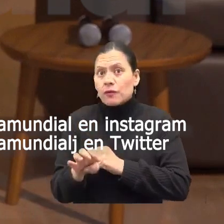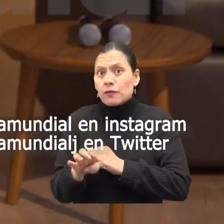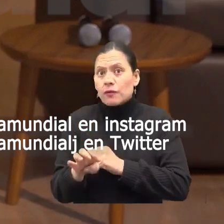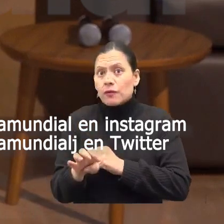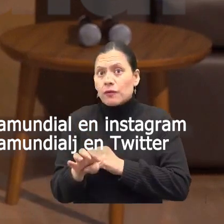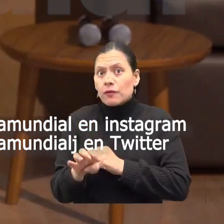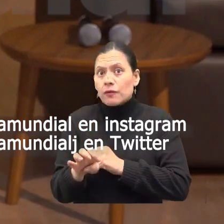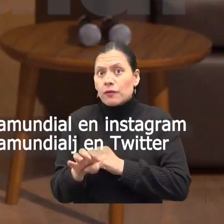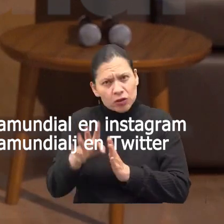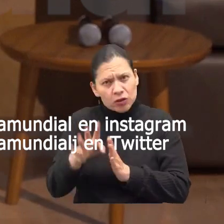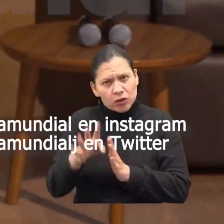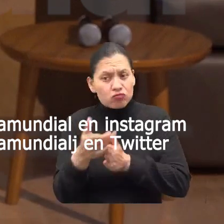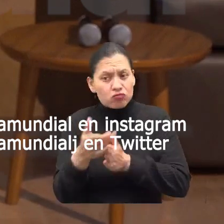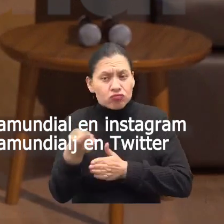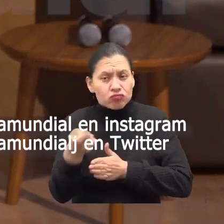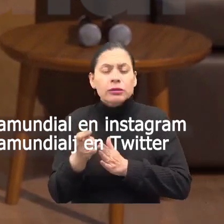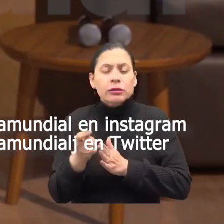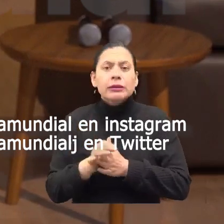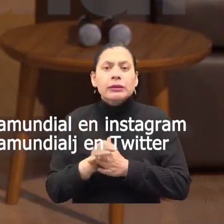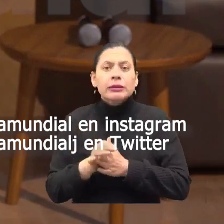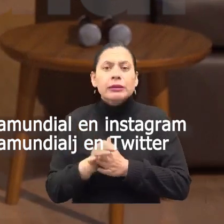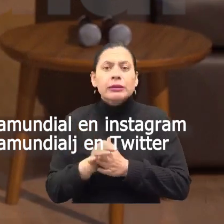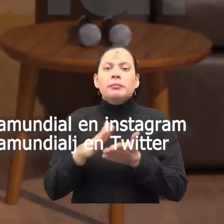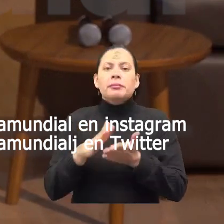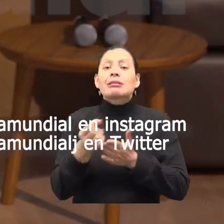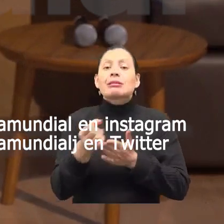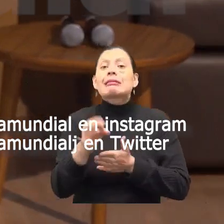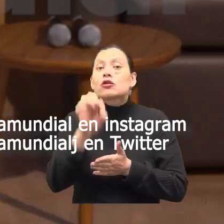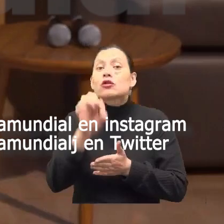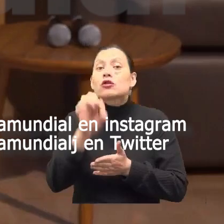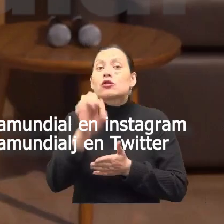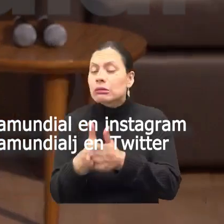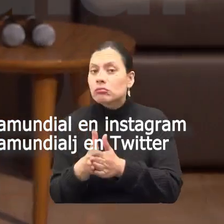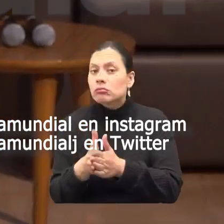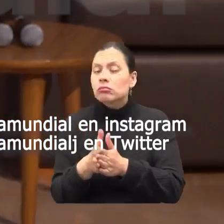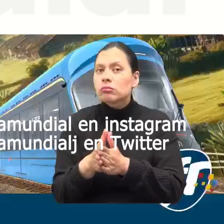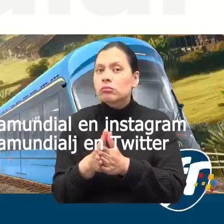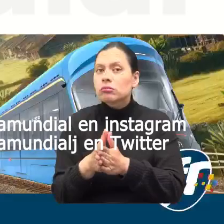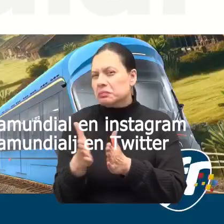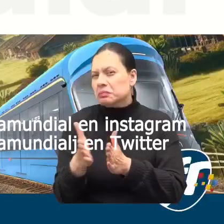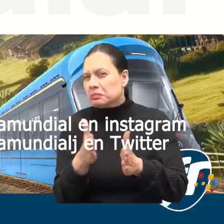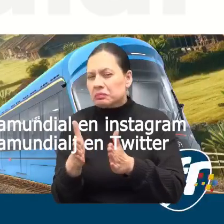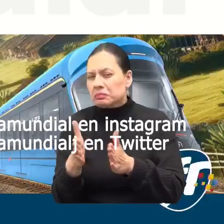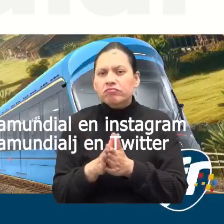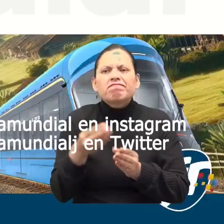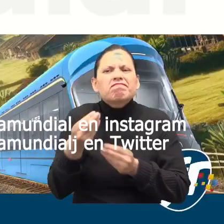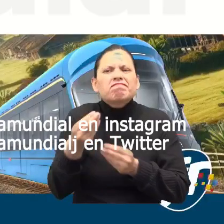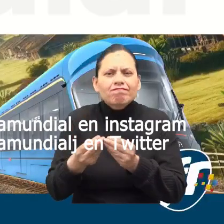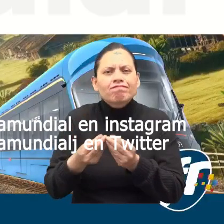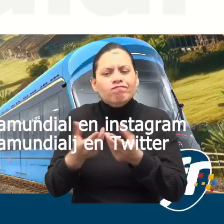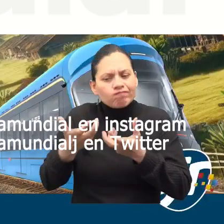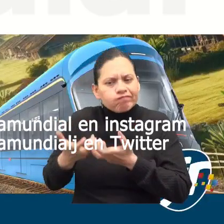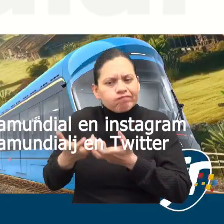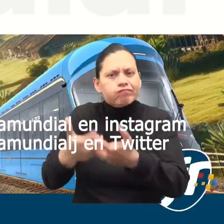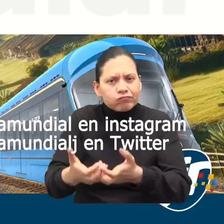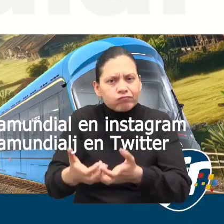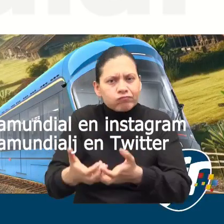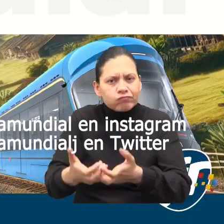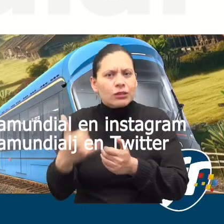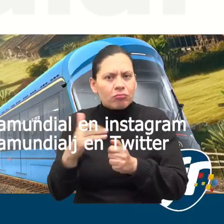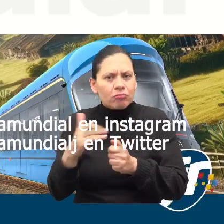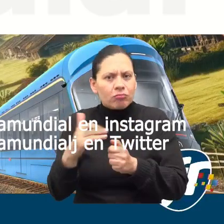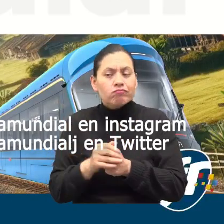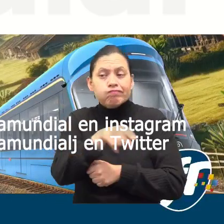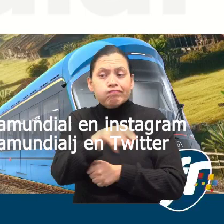de diciembre, el 18 de diciembre, según 18 y 19 de diciembre, estaremos ya poniendo a disposición